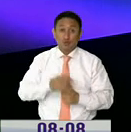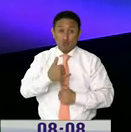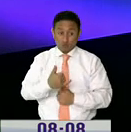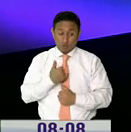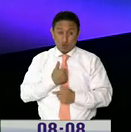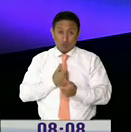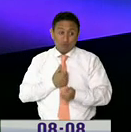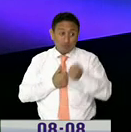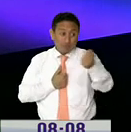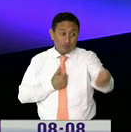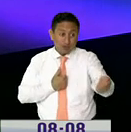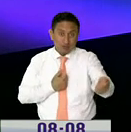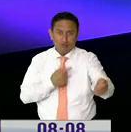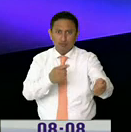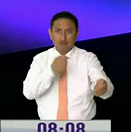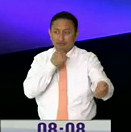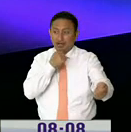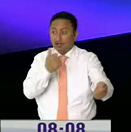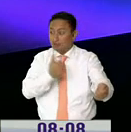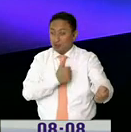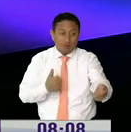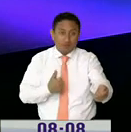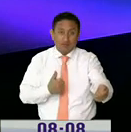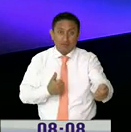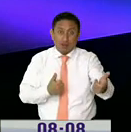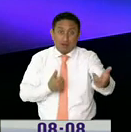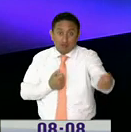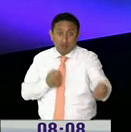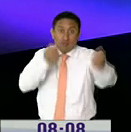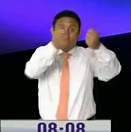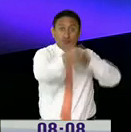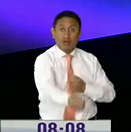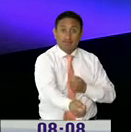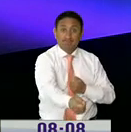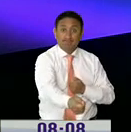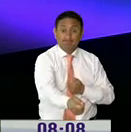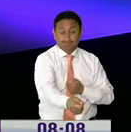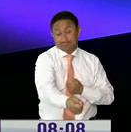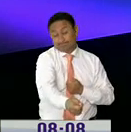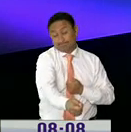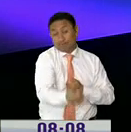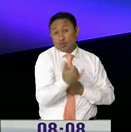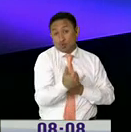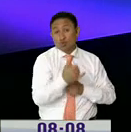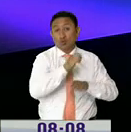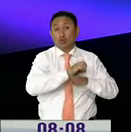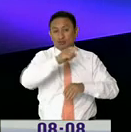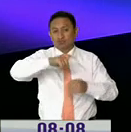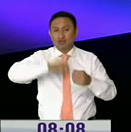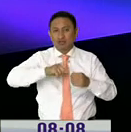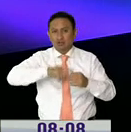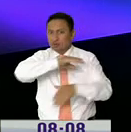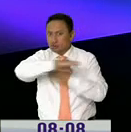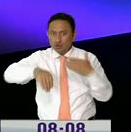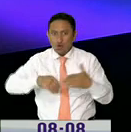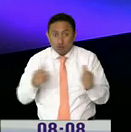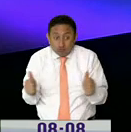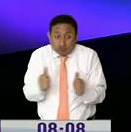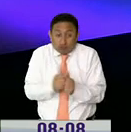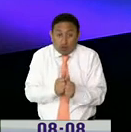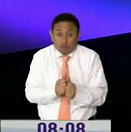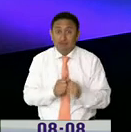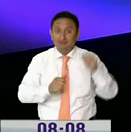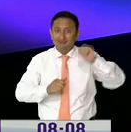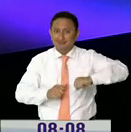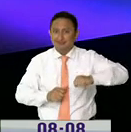mano, mañana cuando algo le pueda pasar, alguien le dará la otra mano. Es momento que nosotros, ecuatorianos, quiteños, nos juntemos y seamos